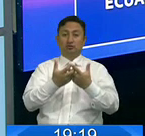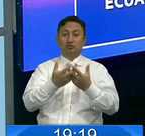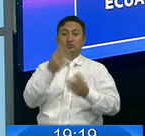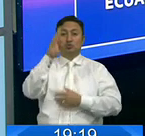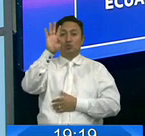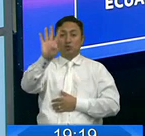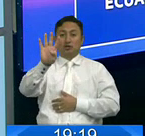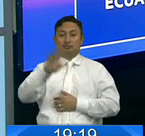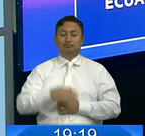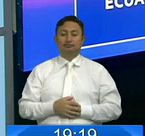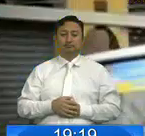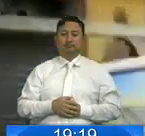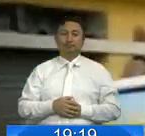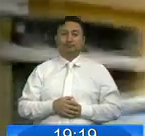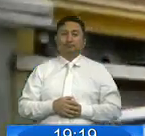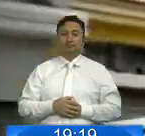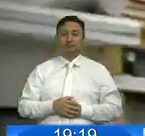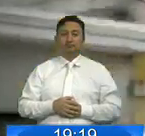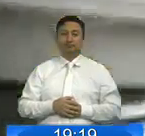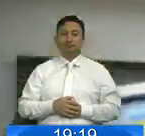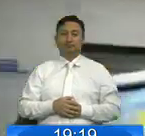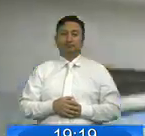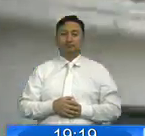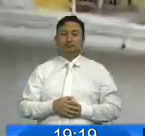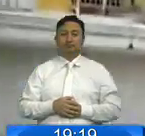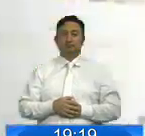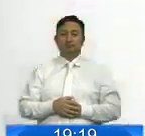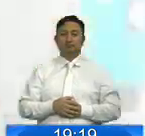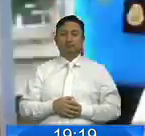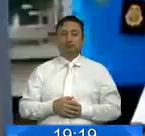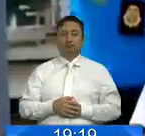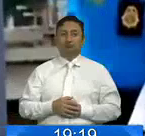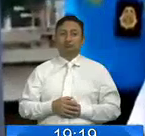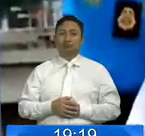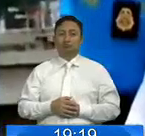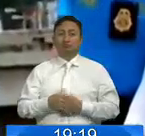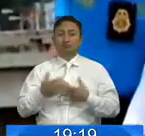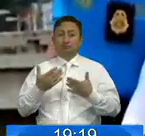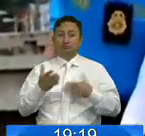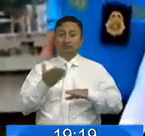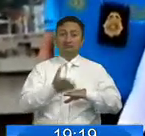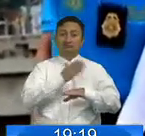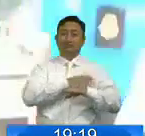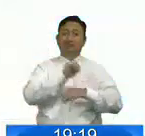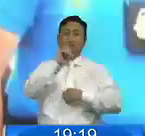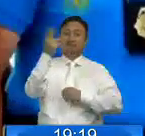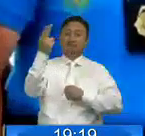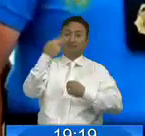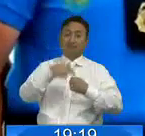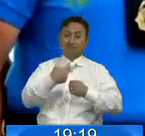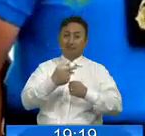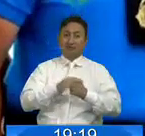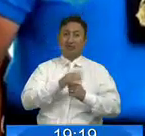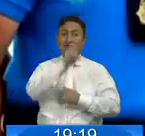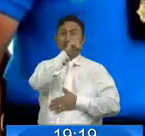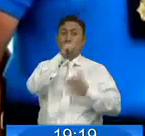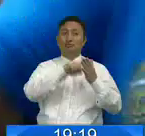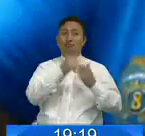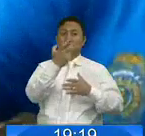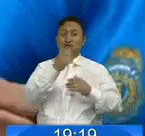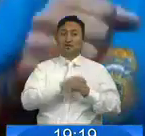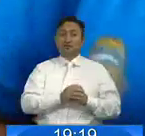4. ¡Avanzamos a crecer! Tras su primera participación en las legislativas de 2013,